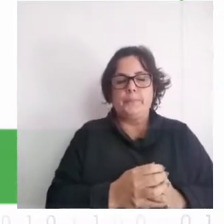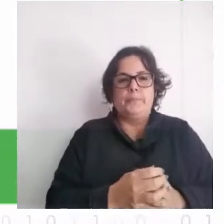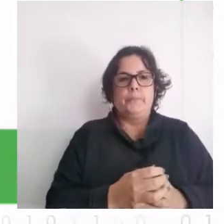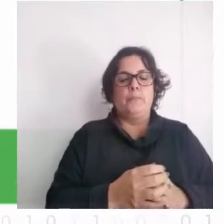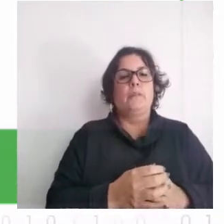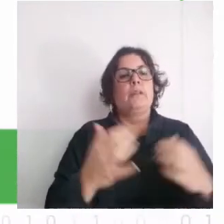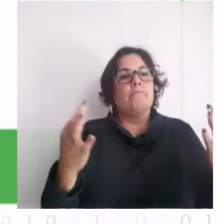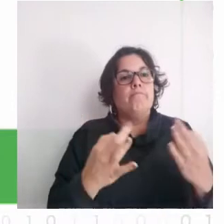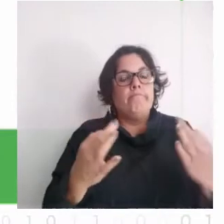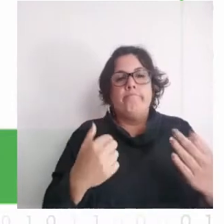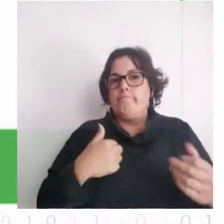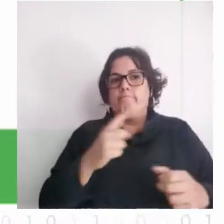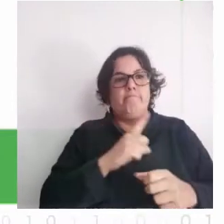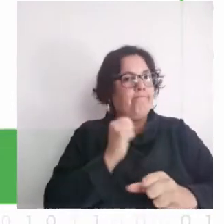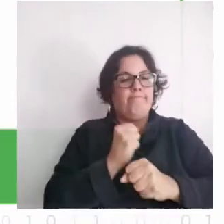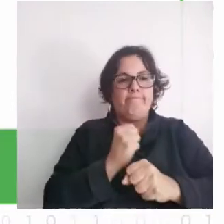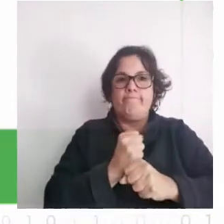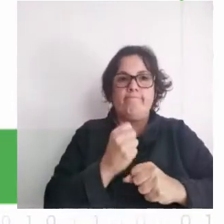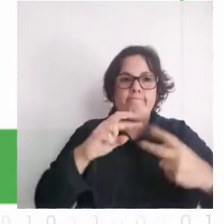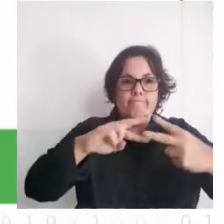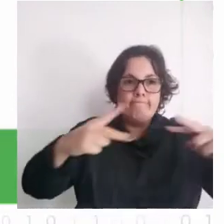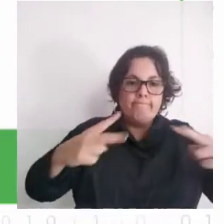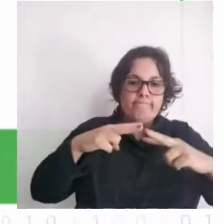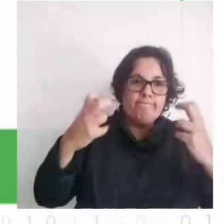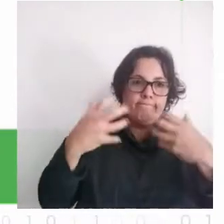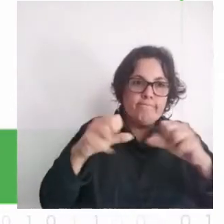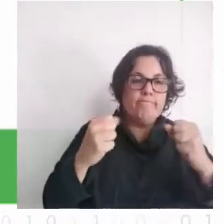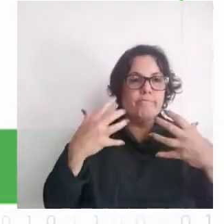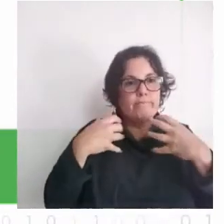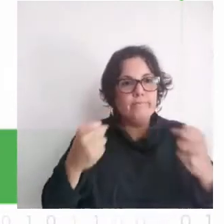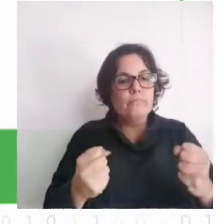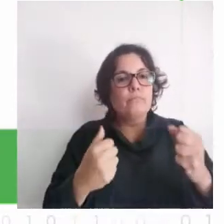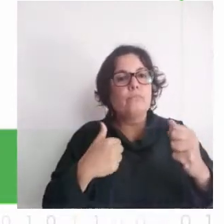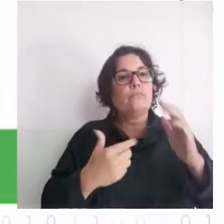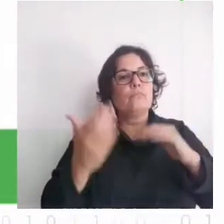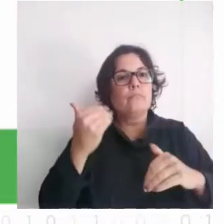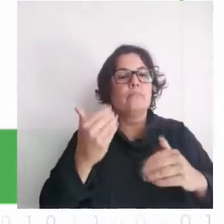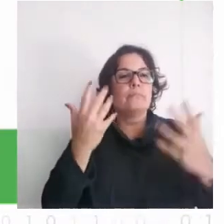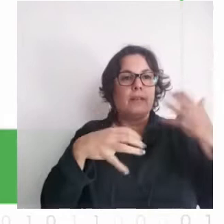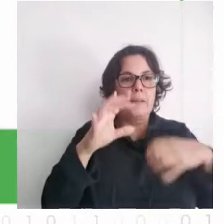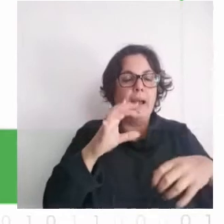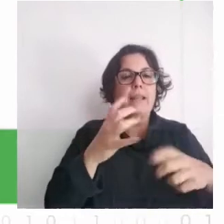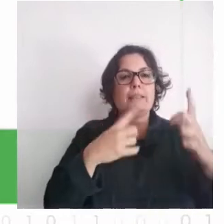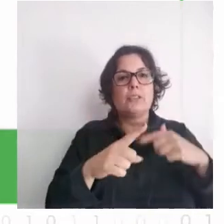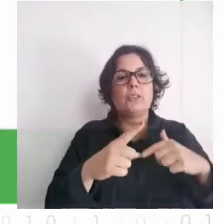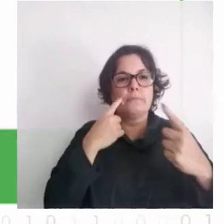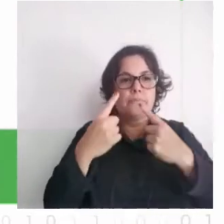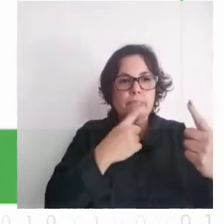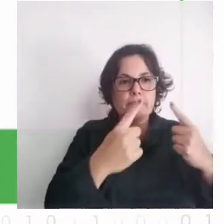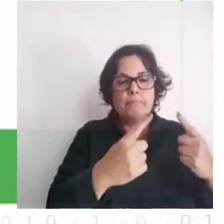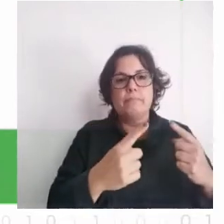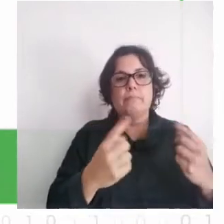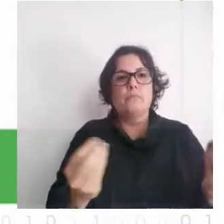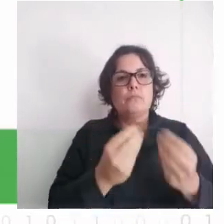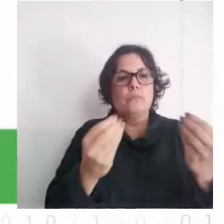en realidad no trabajo en predicción genómica en salud, sino que más bien es con animales, así que van a ver como estos ejemplos